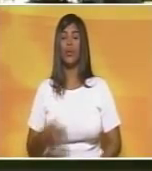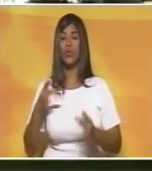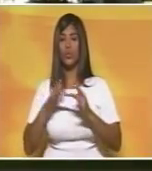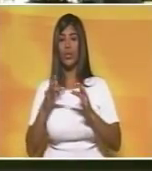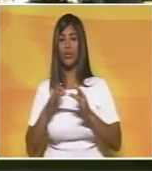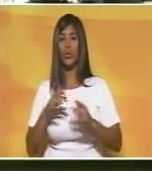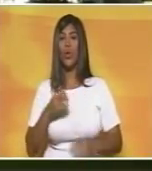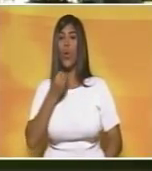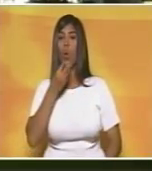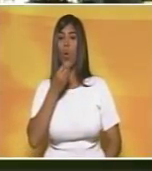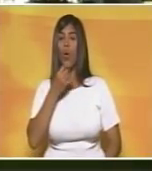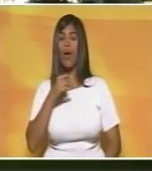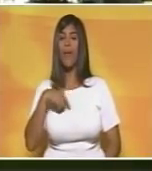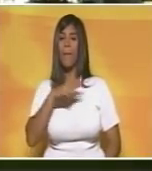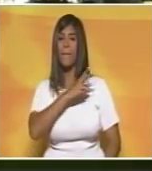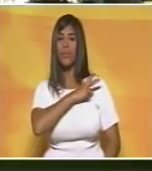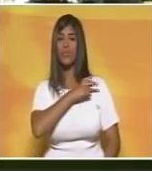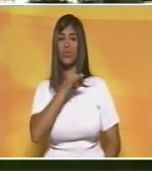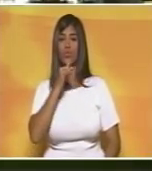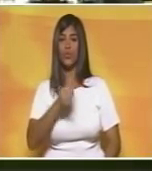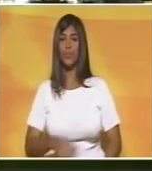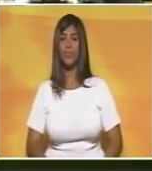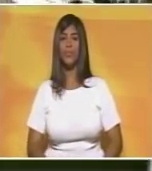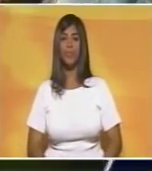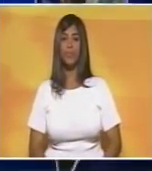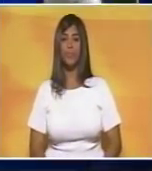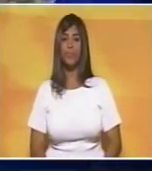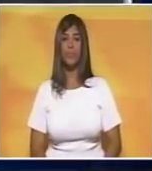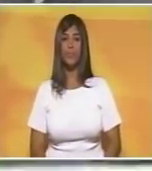Park, Hong Kong, para Venevisión.